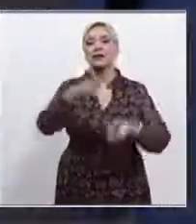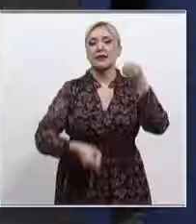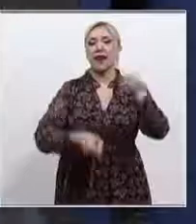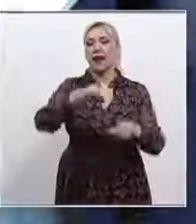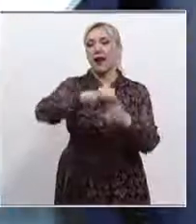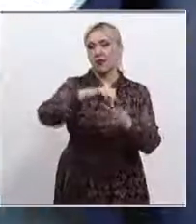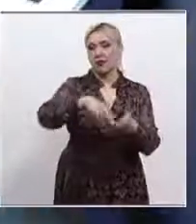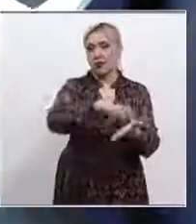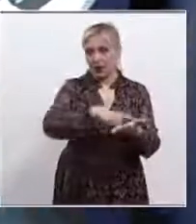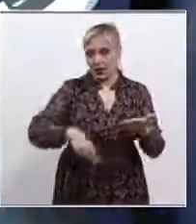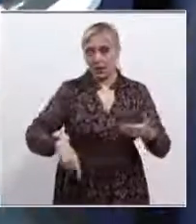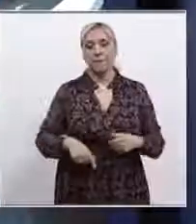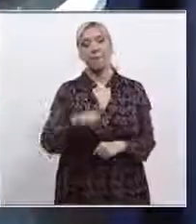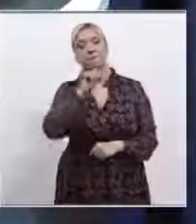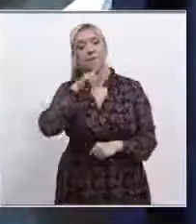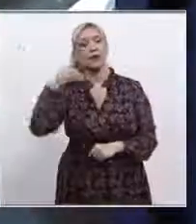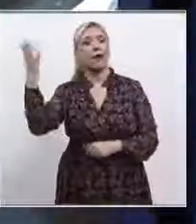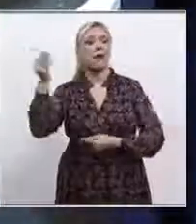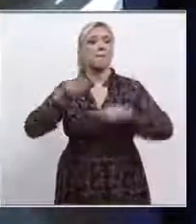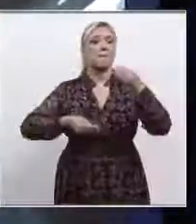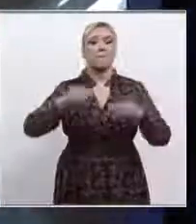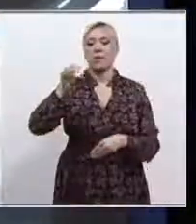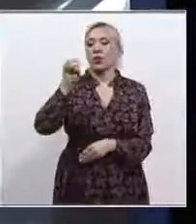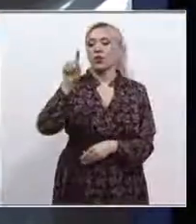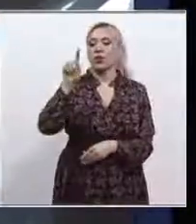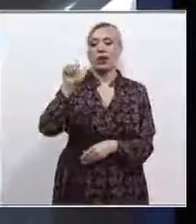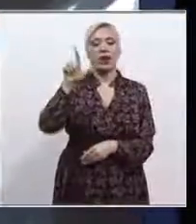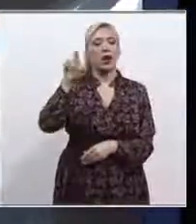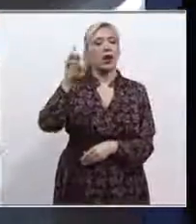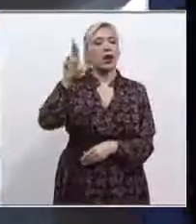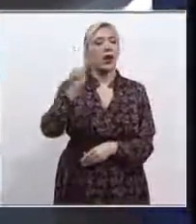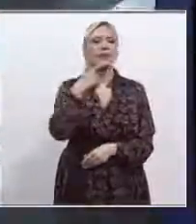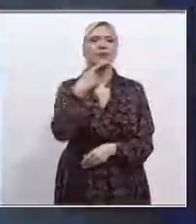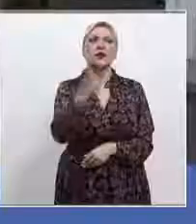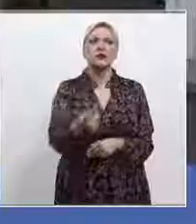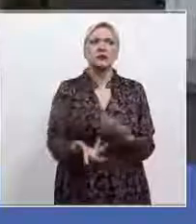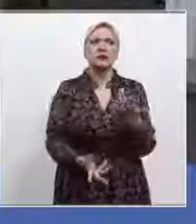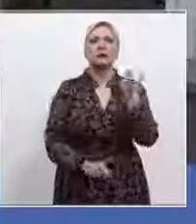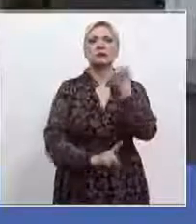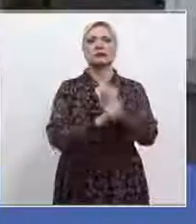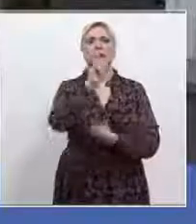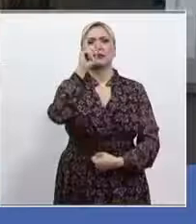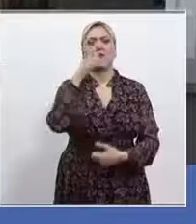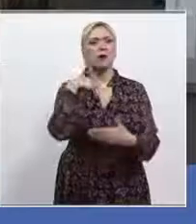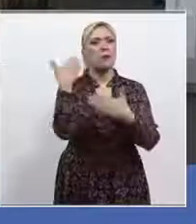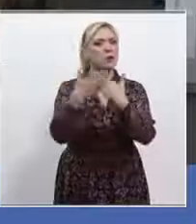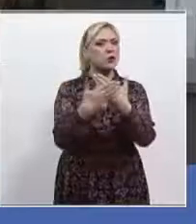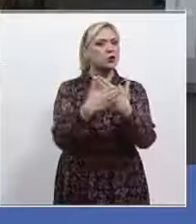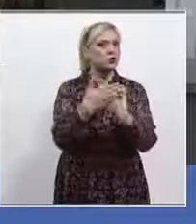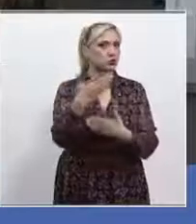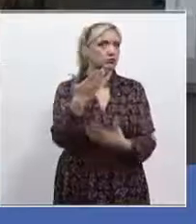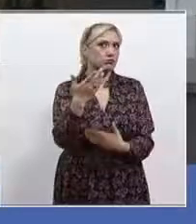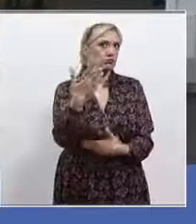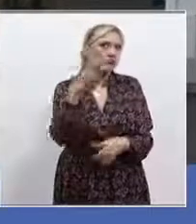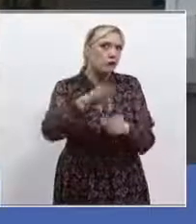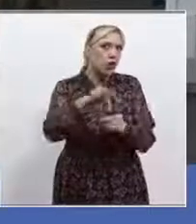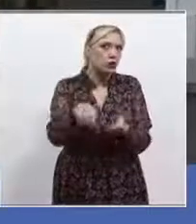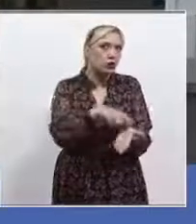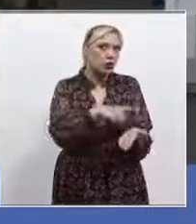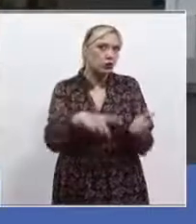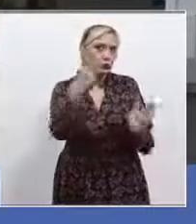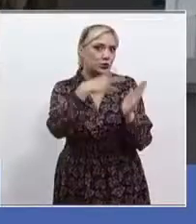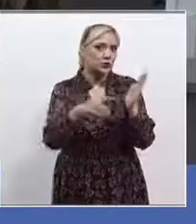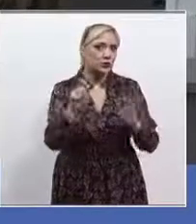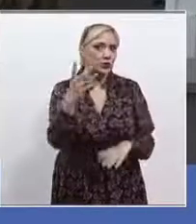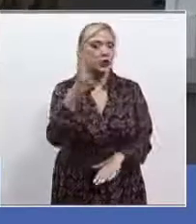también en este espacio, la magistrada Yanine Otalora Malasis aseguró que el reto de cara a los comicios del próximo año es la defensa de la